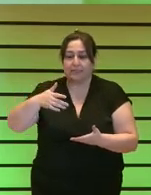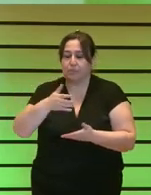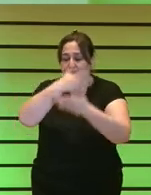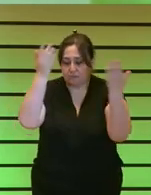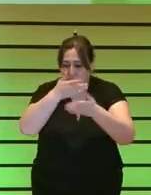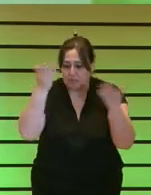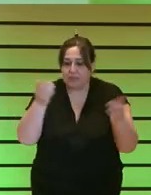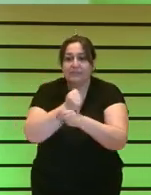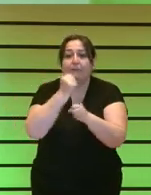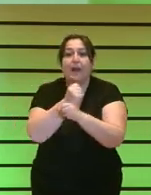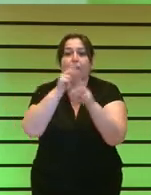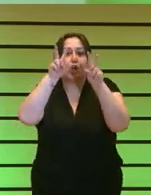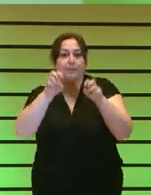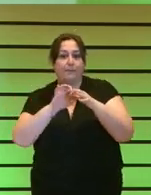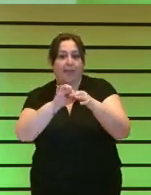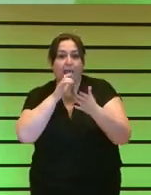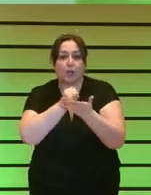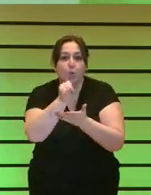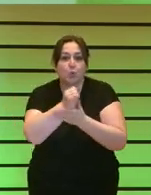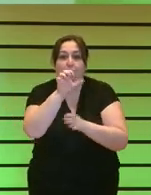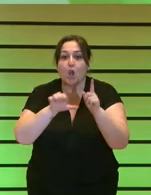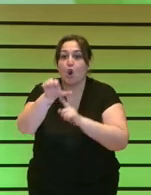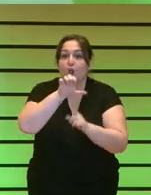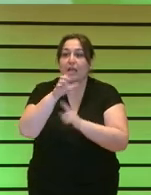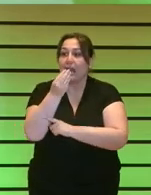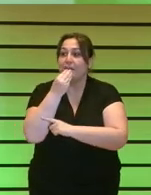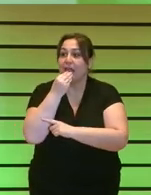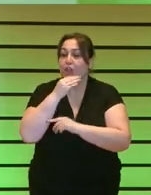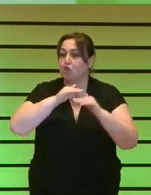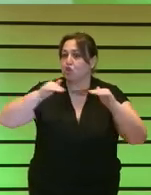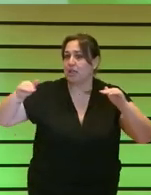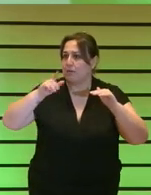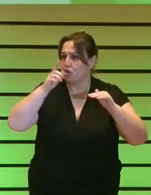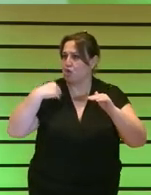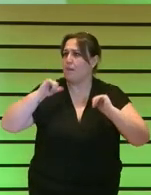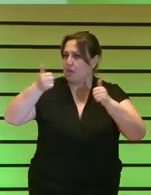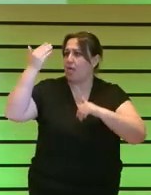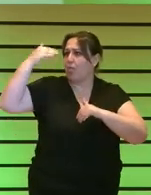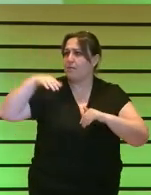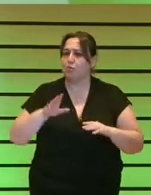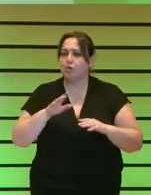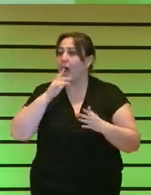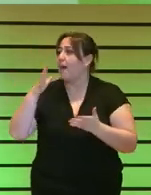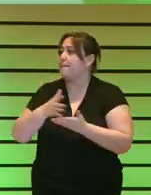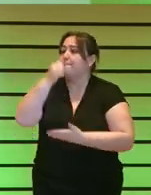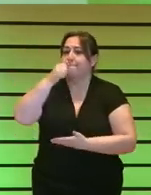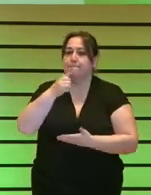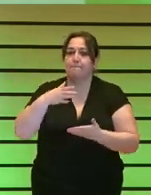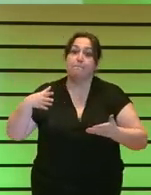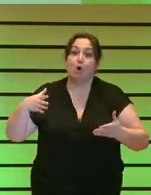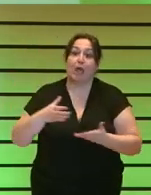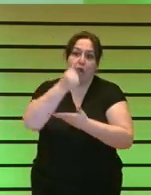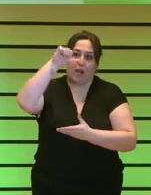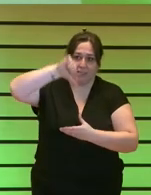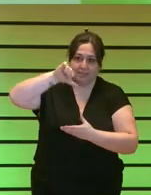bueno trabajando con tema de agricultura ecológica de alimentación sostenibles Yo hace tiempo que llevo con embotadoras eso no me salía si hace tiempo